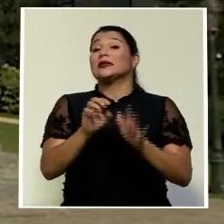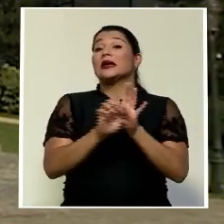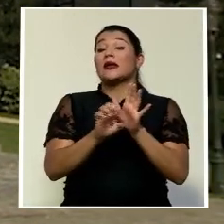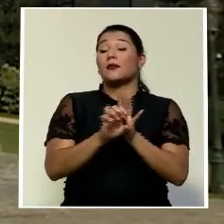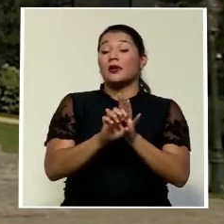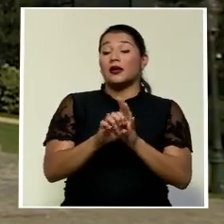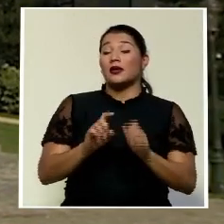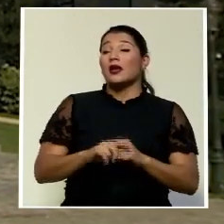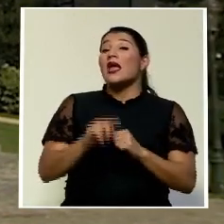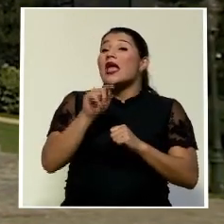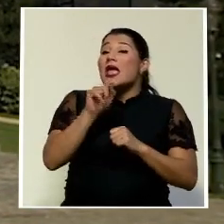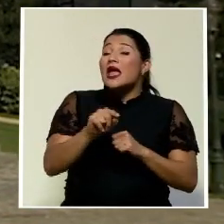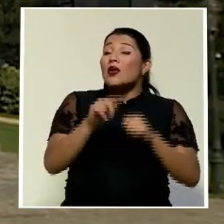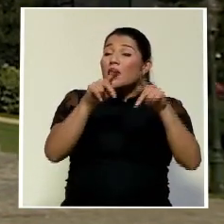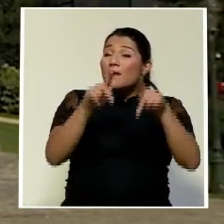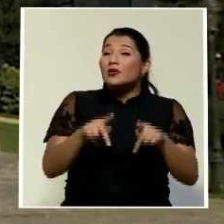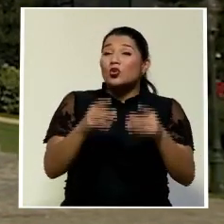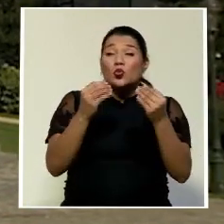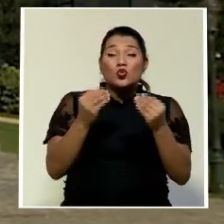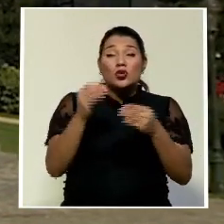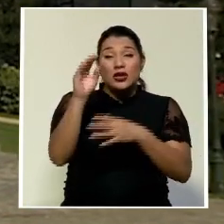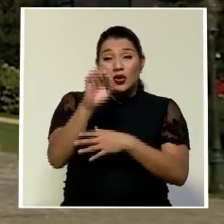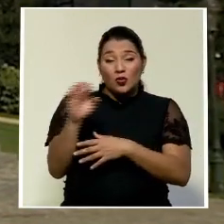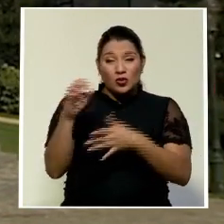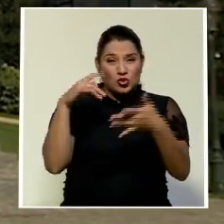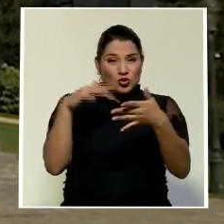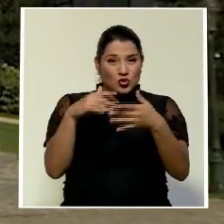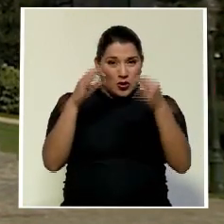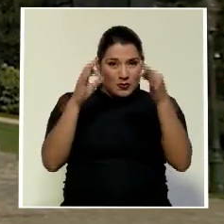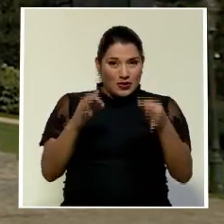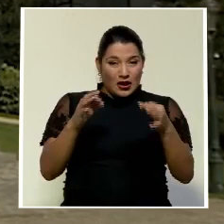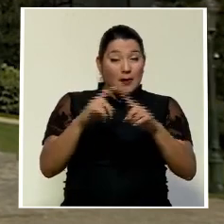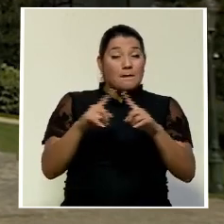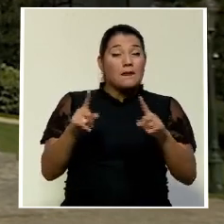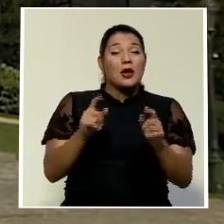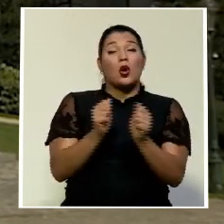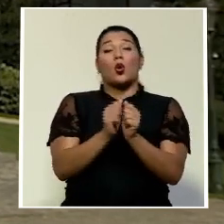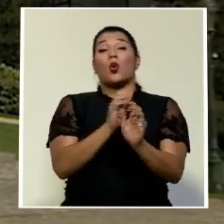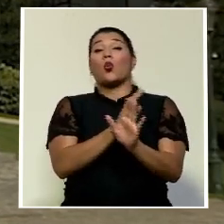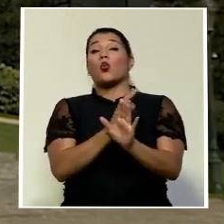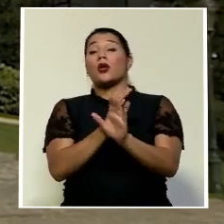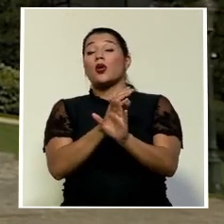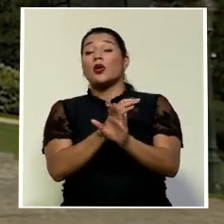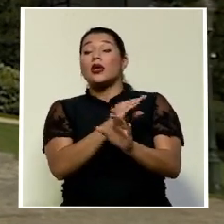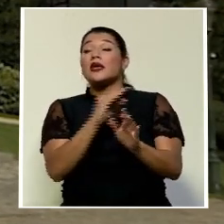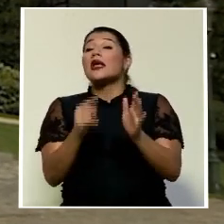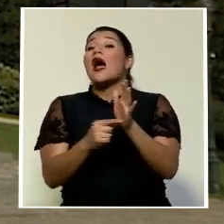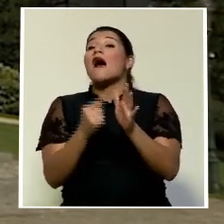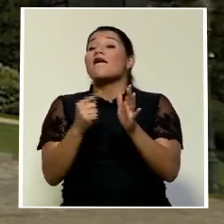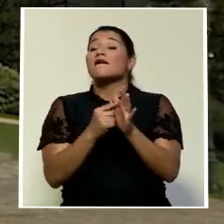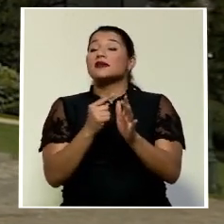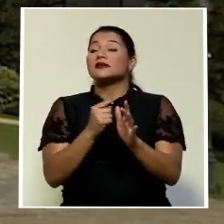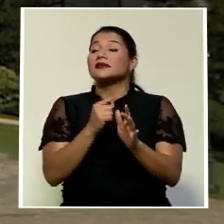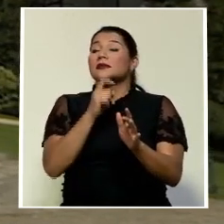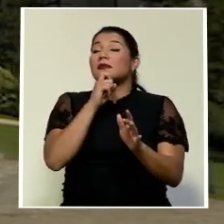Es una persona muy pro-europea, muy bien preparada, pero cautelosa y, en cierto modo,